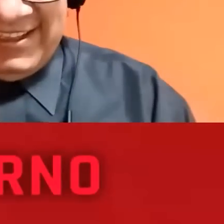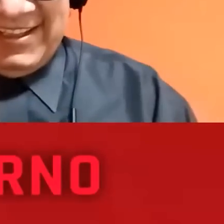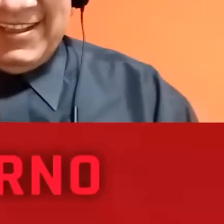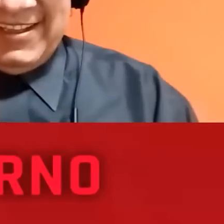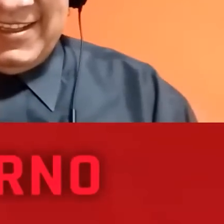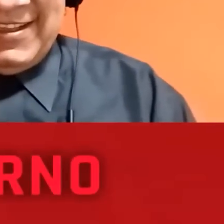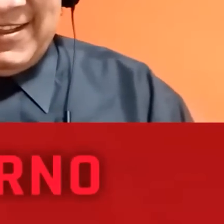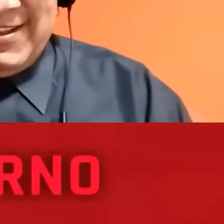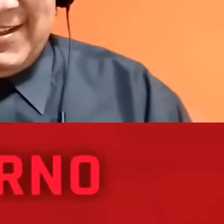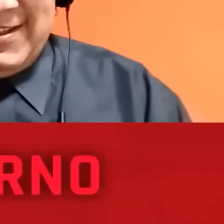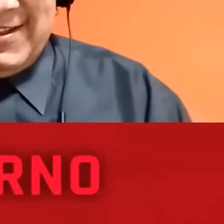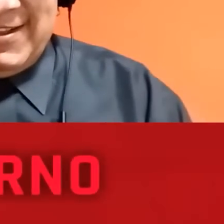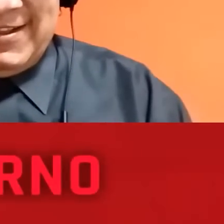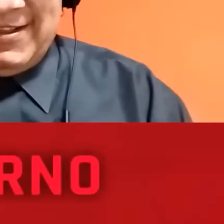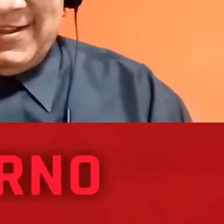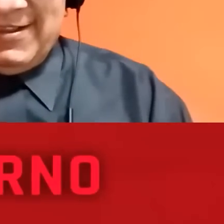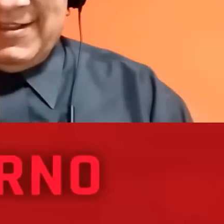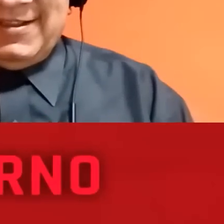Oye, le voy a pedir